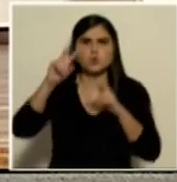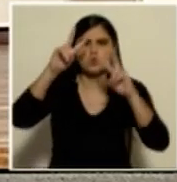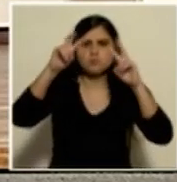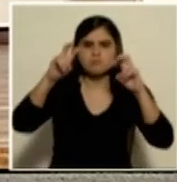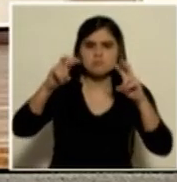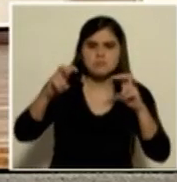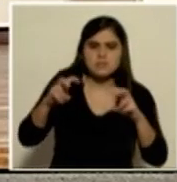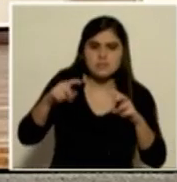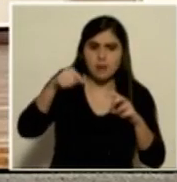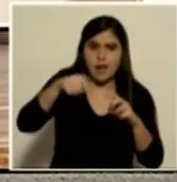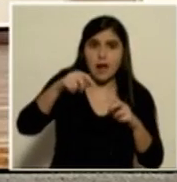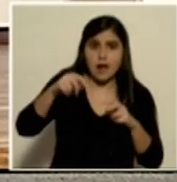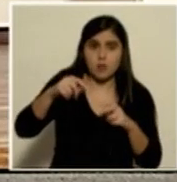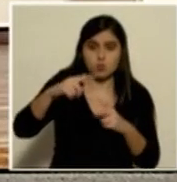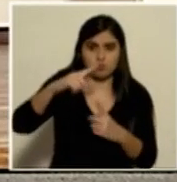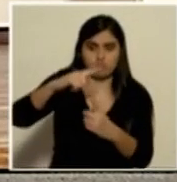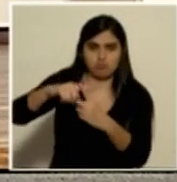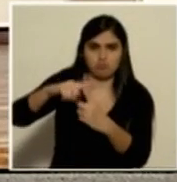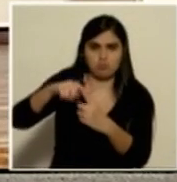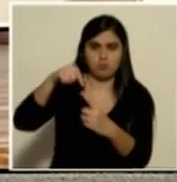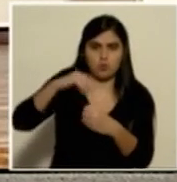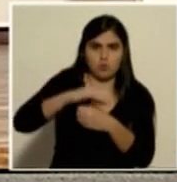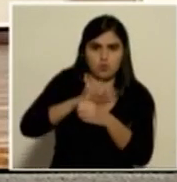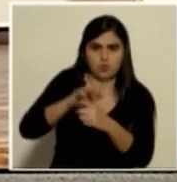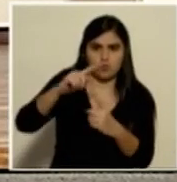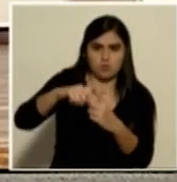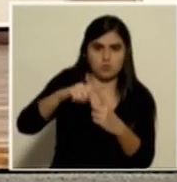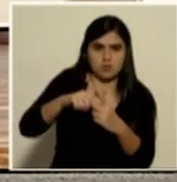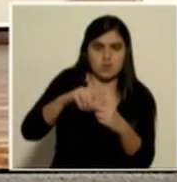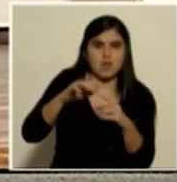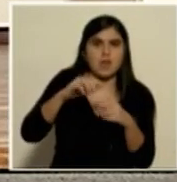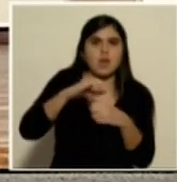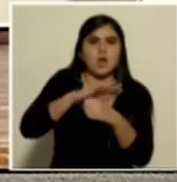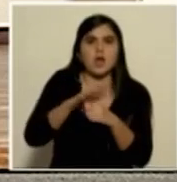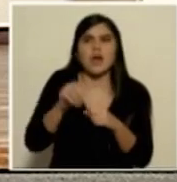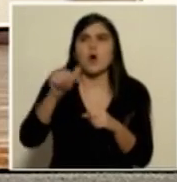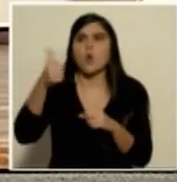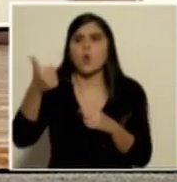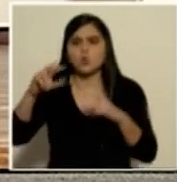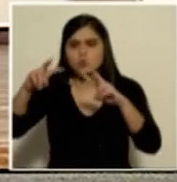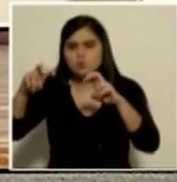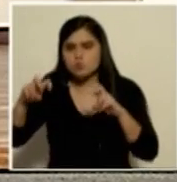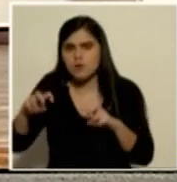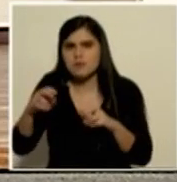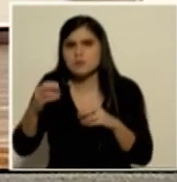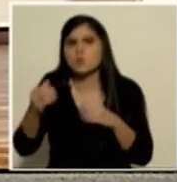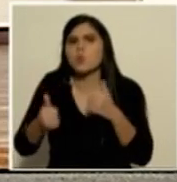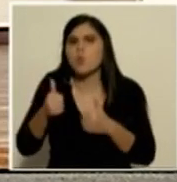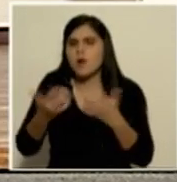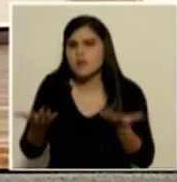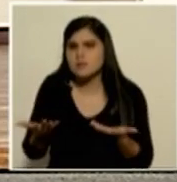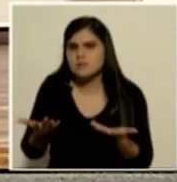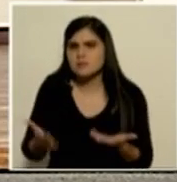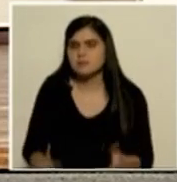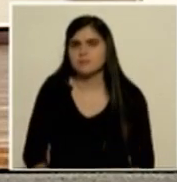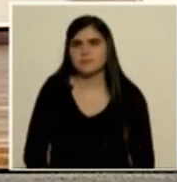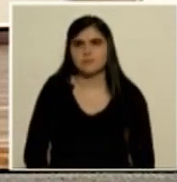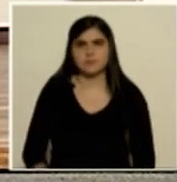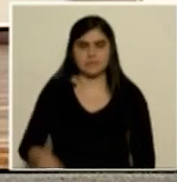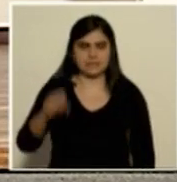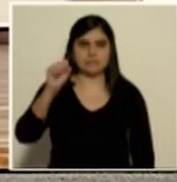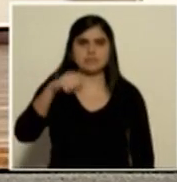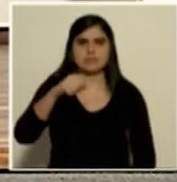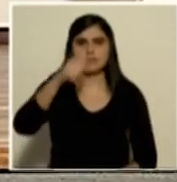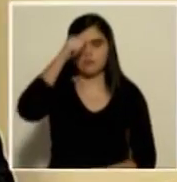para poder determinar que son contagios efectivos del COVID-19? Sí, recordemos que